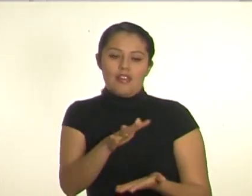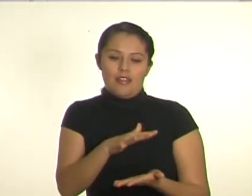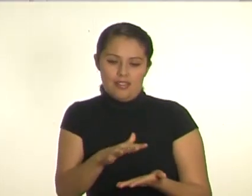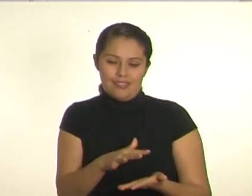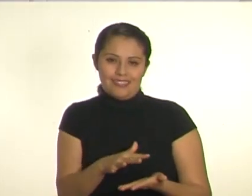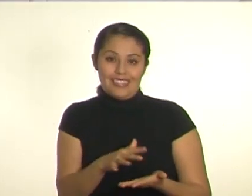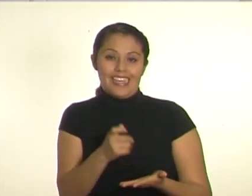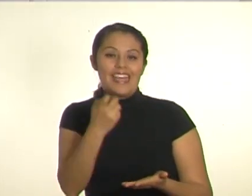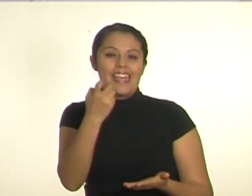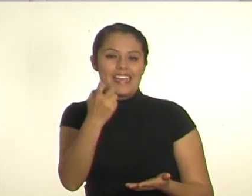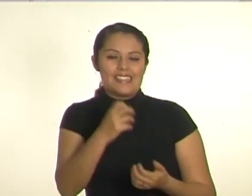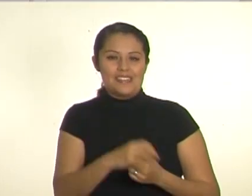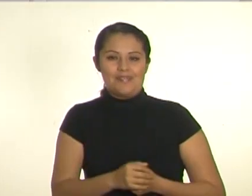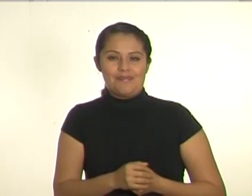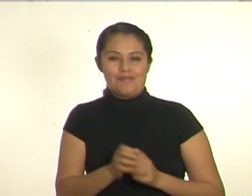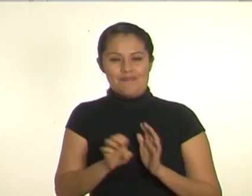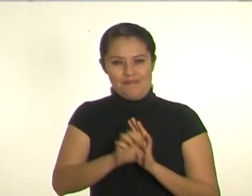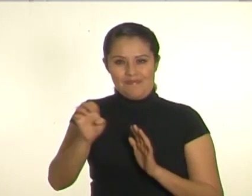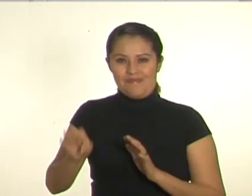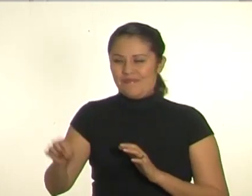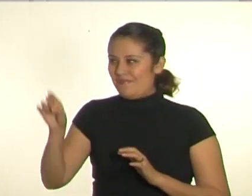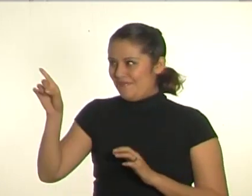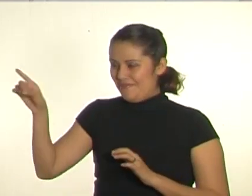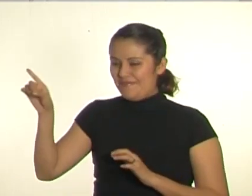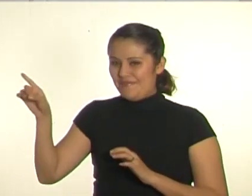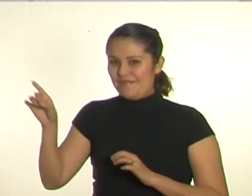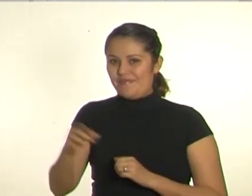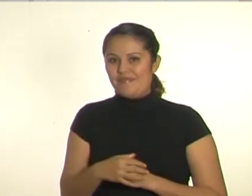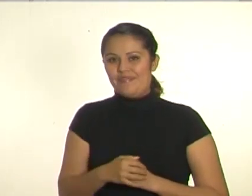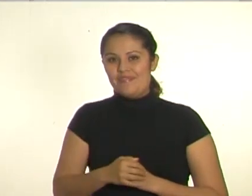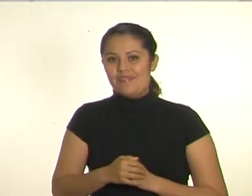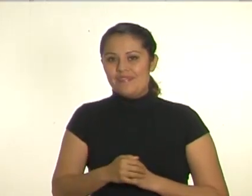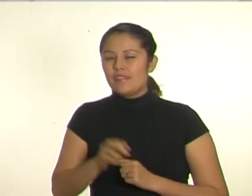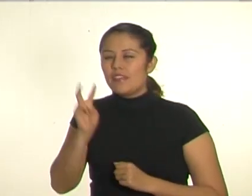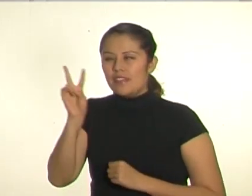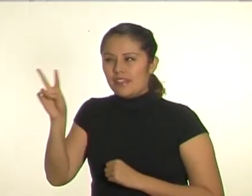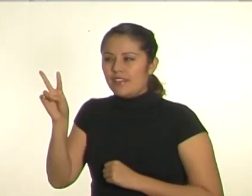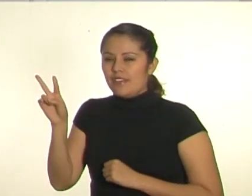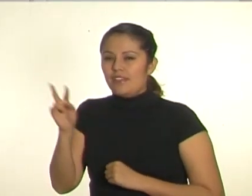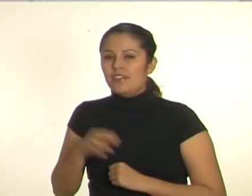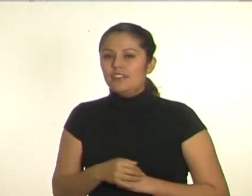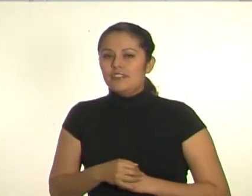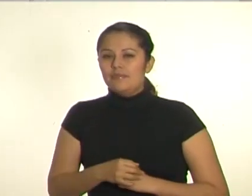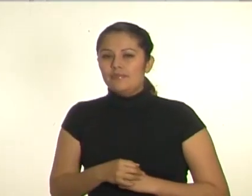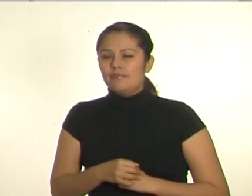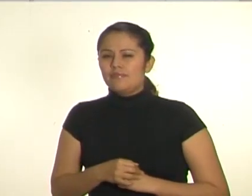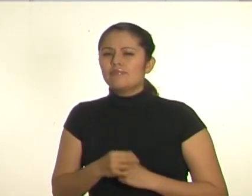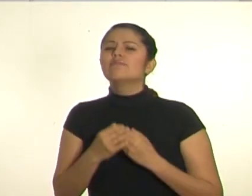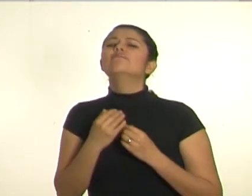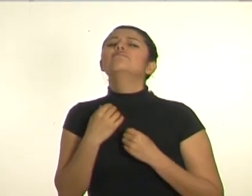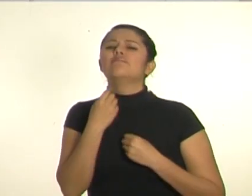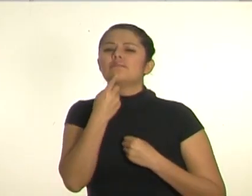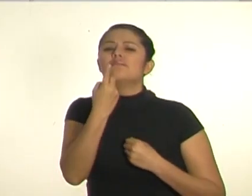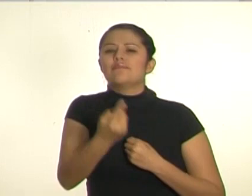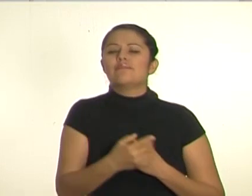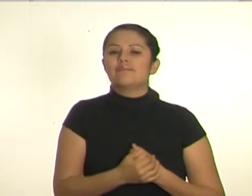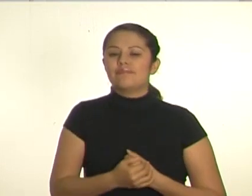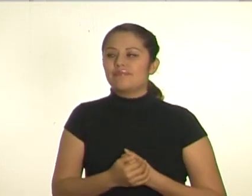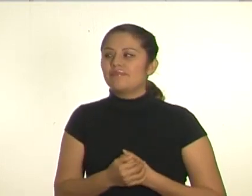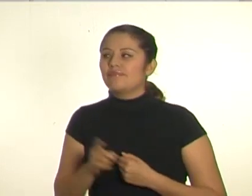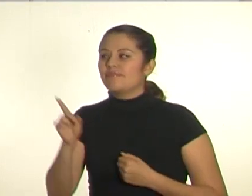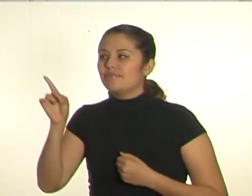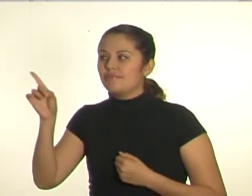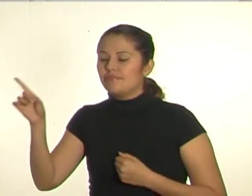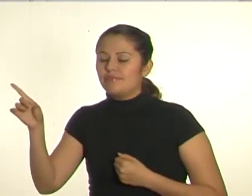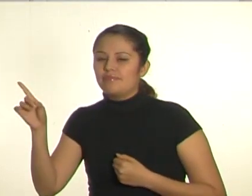pizarrón, contamos con el primero, que dice, recibió